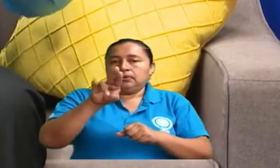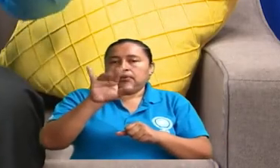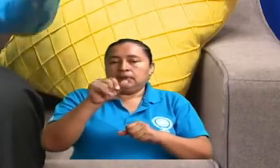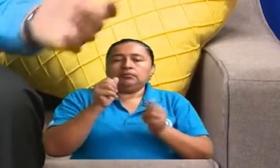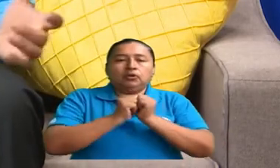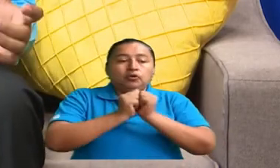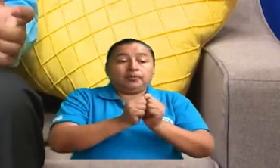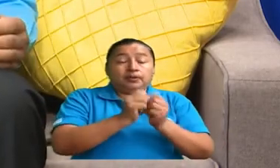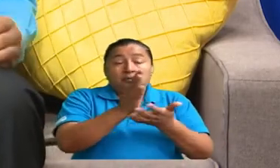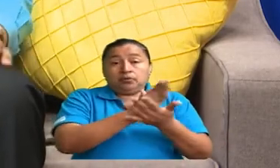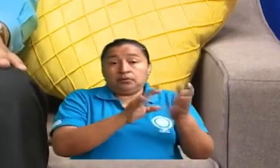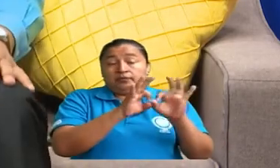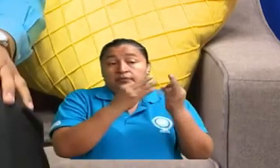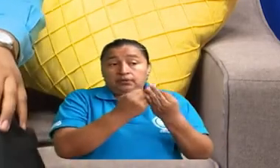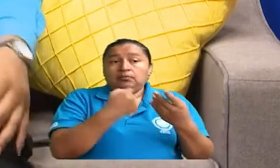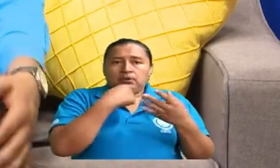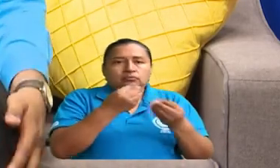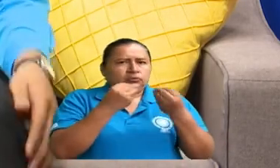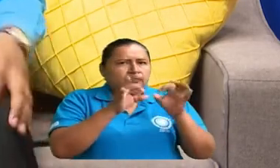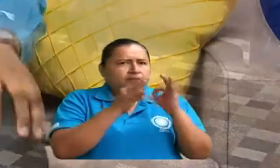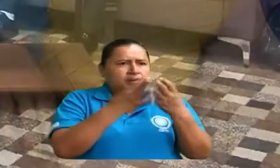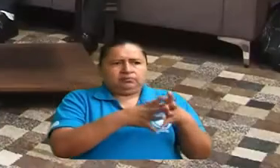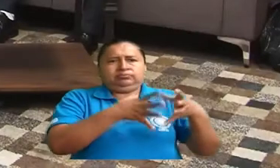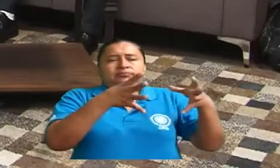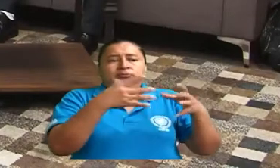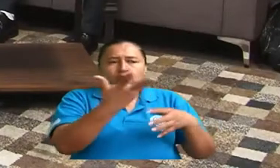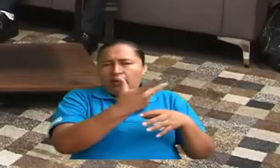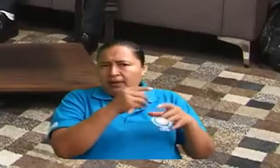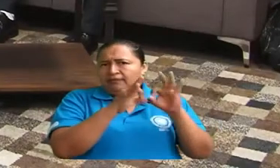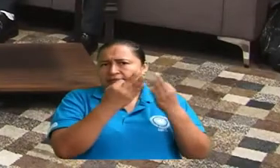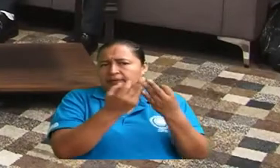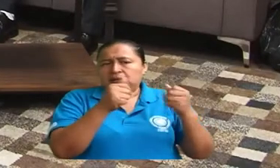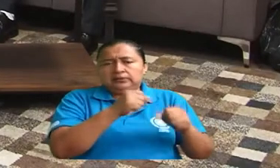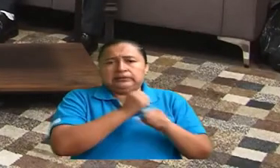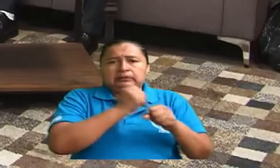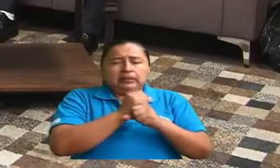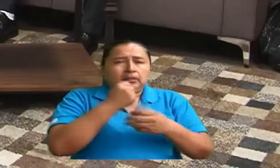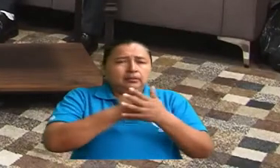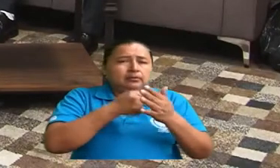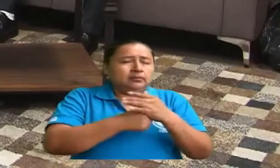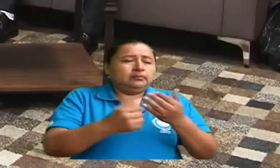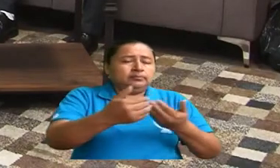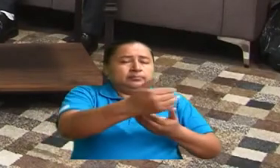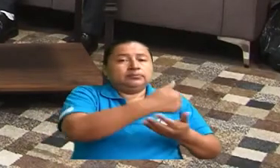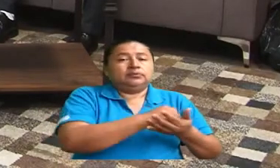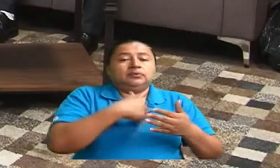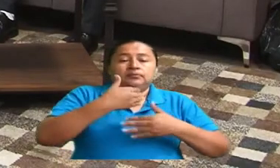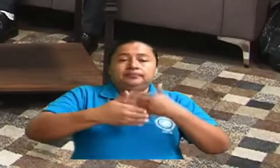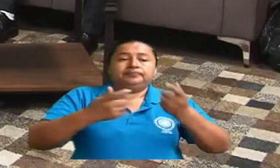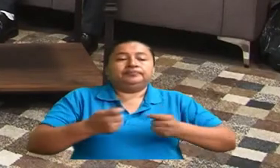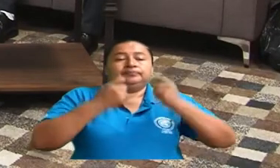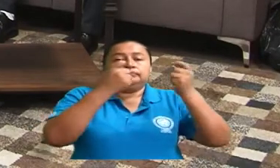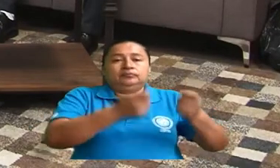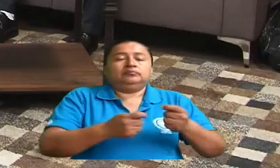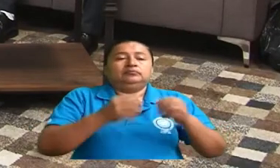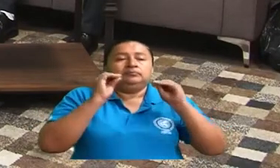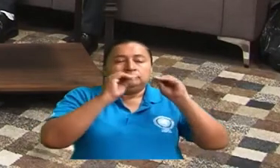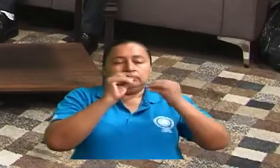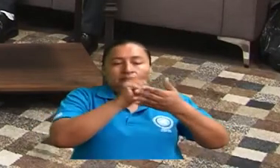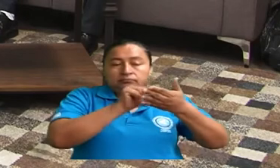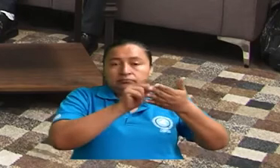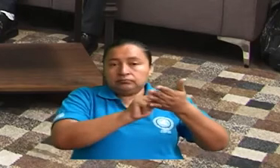son familias enteras, claro, que se dedican a esta labor y que también forman parte de esos procesos de restitución, campañas de